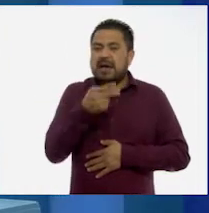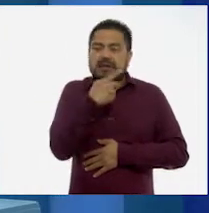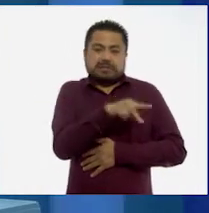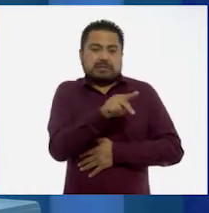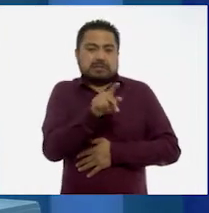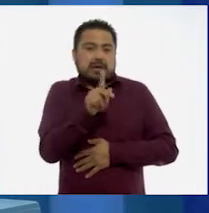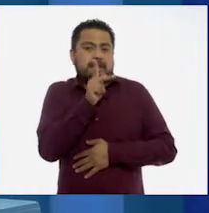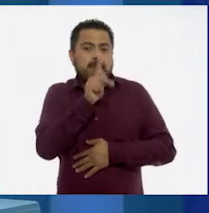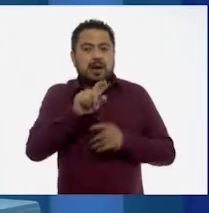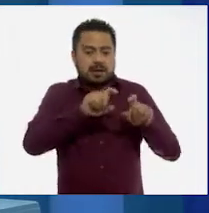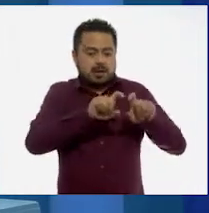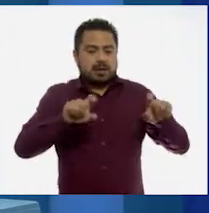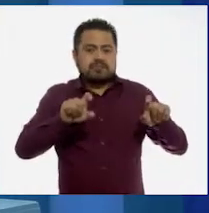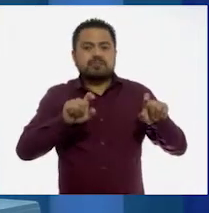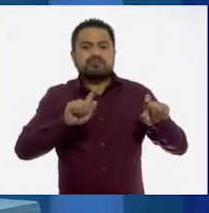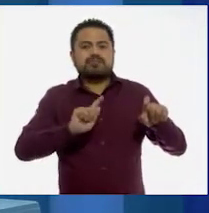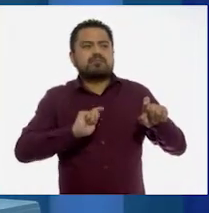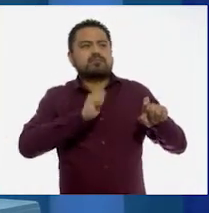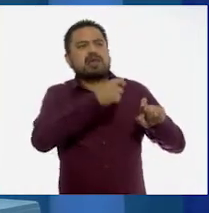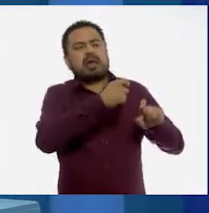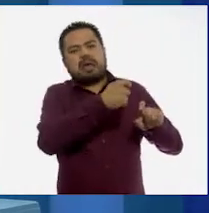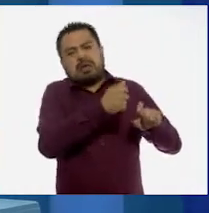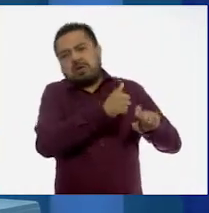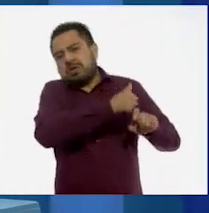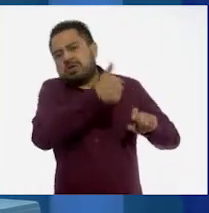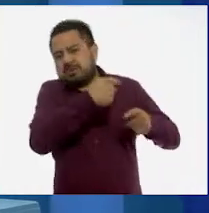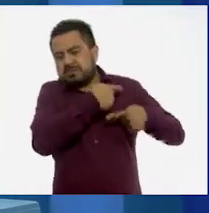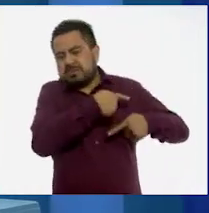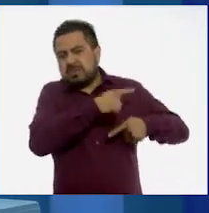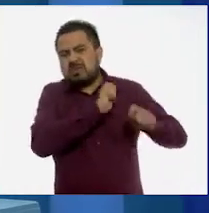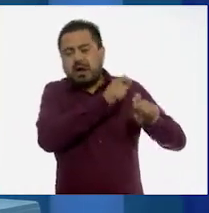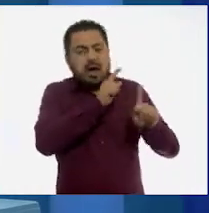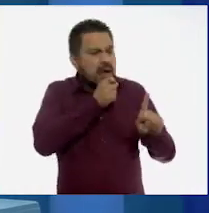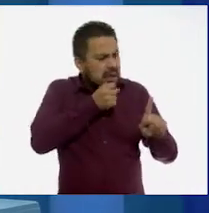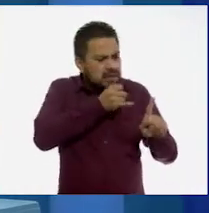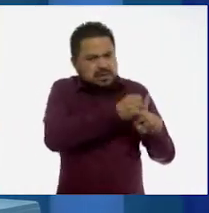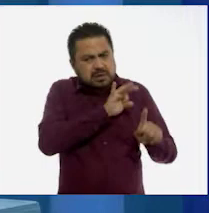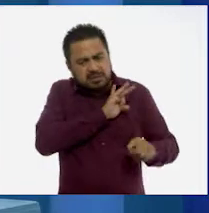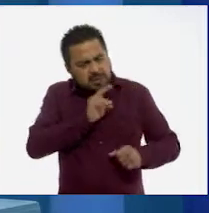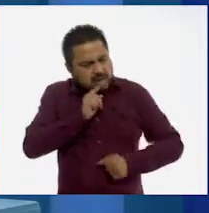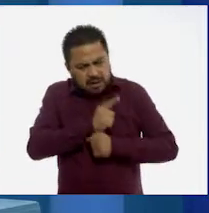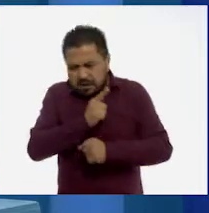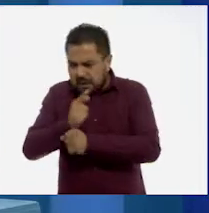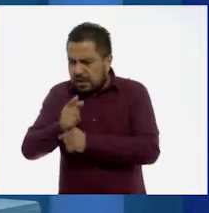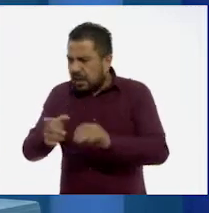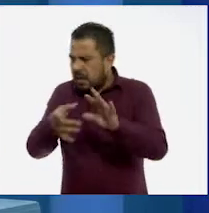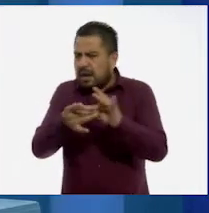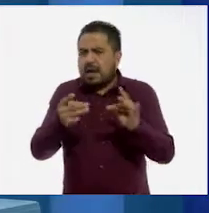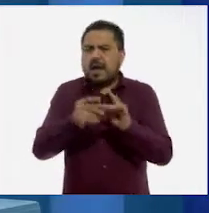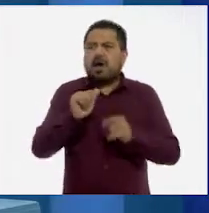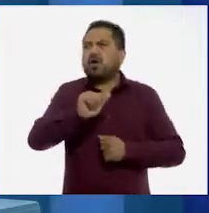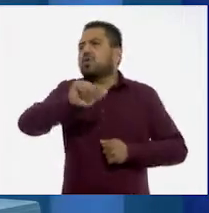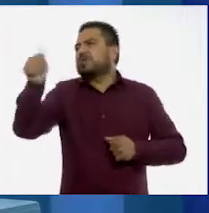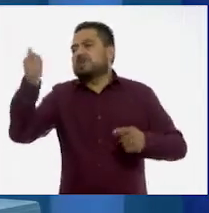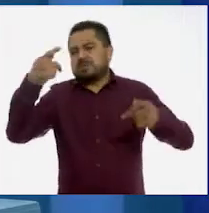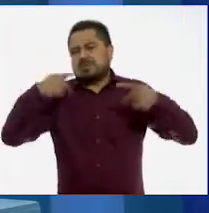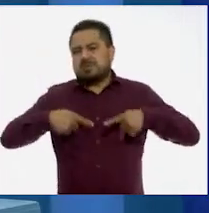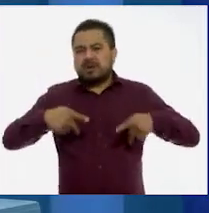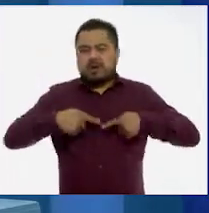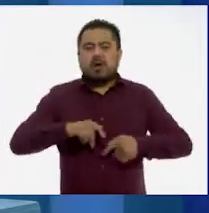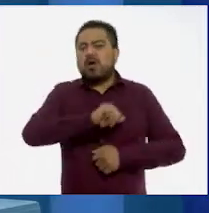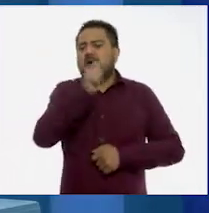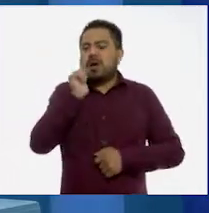en tercera persona. Y de esa manera nos podemos dar cuenta que la narración se refiere a alguien. Otra forma